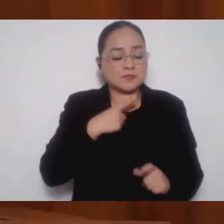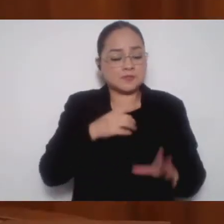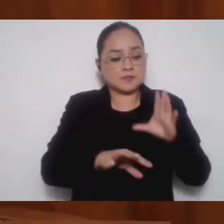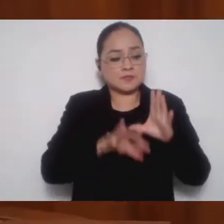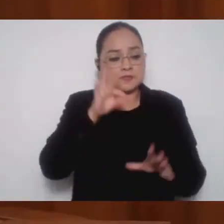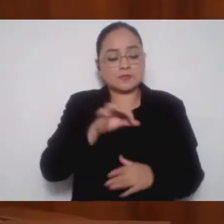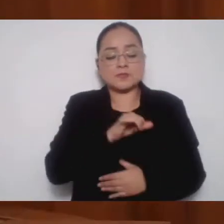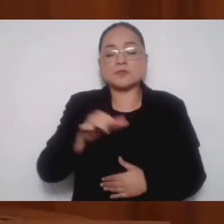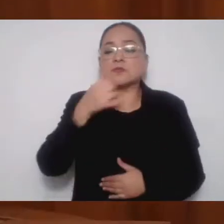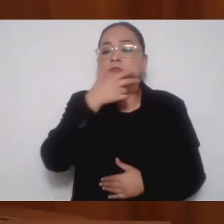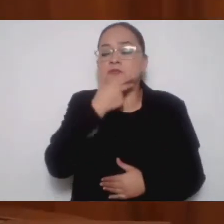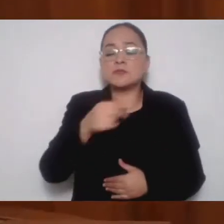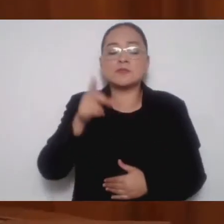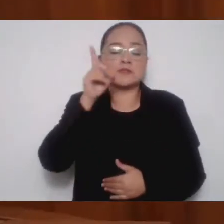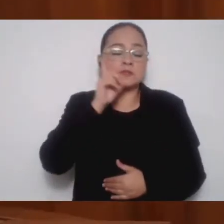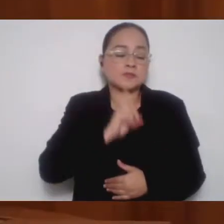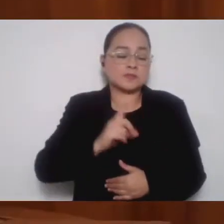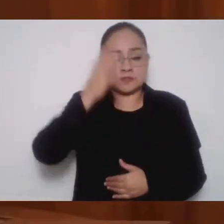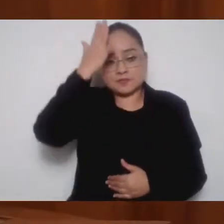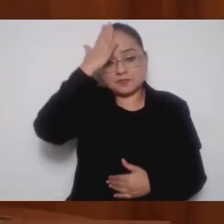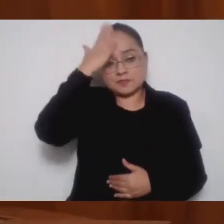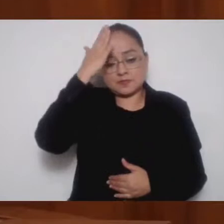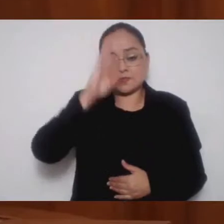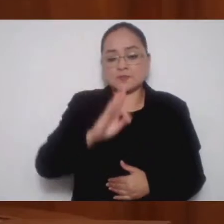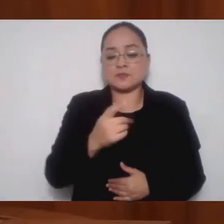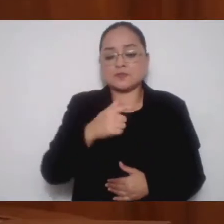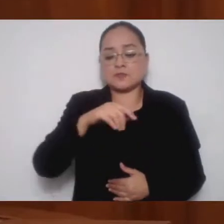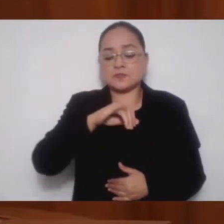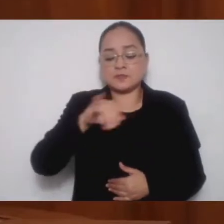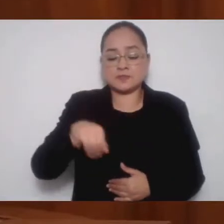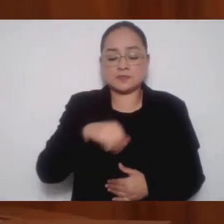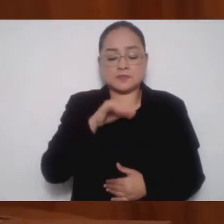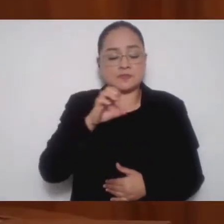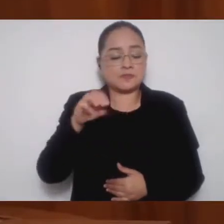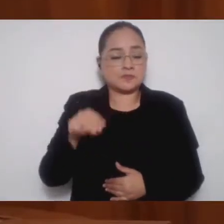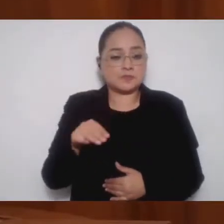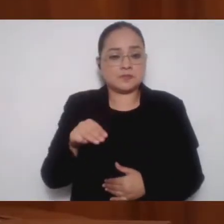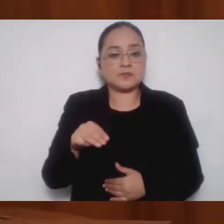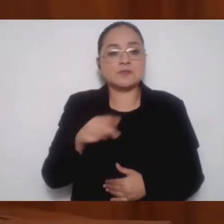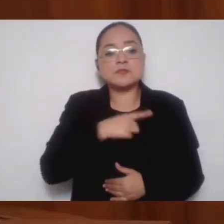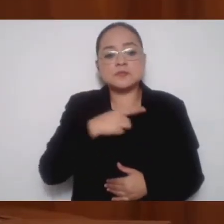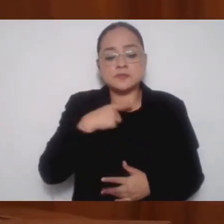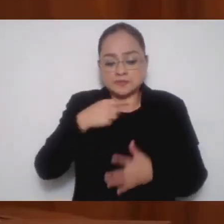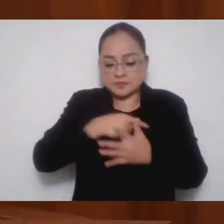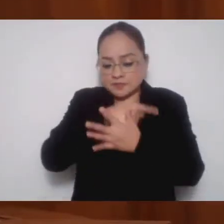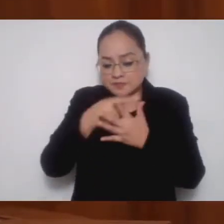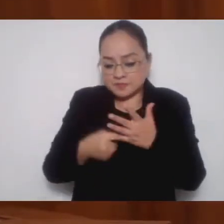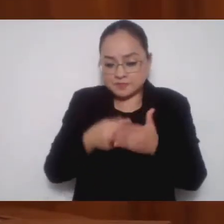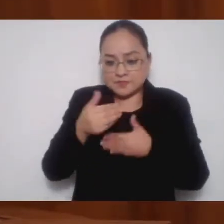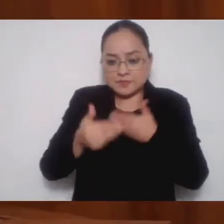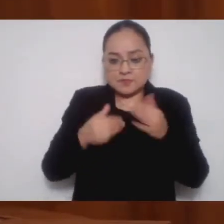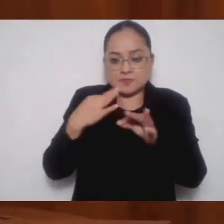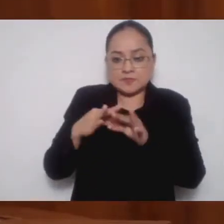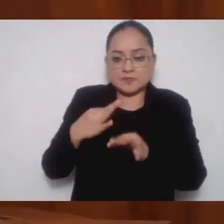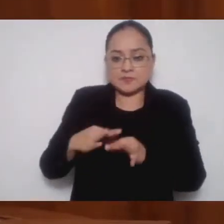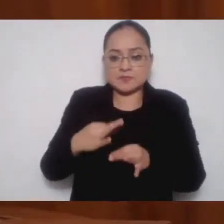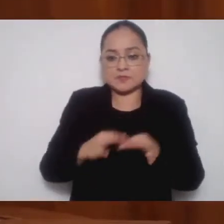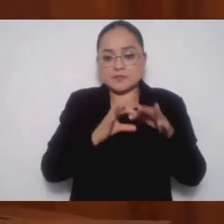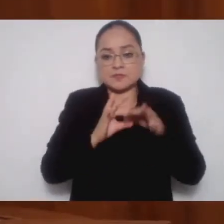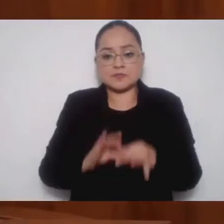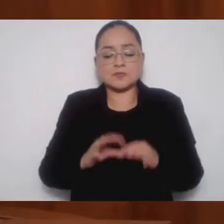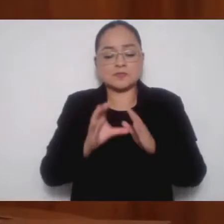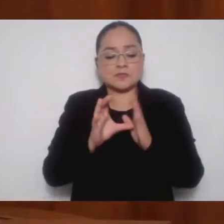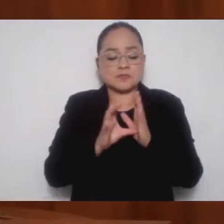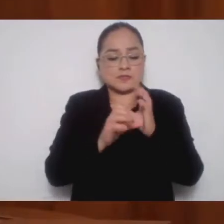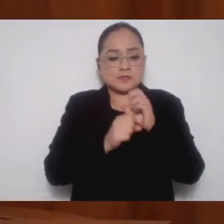la o el fiscal general de Justicia del Estado de México, siguiendo el proceso establecido en la